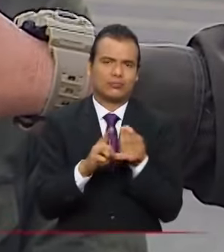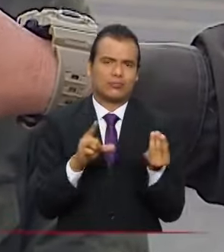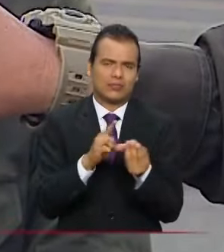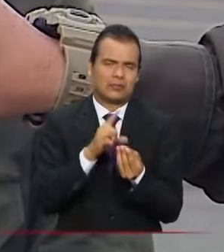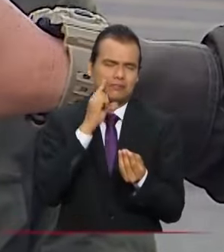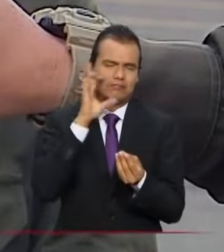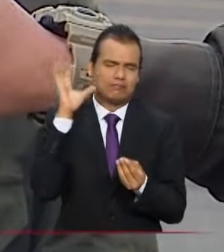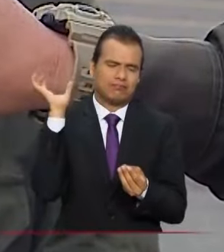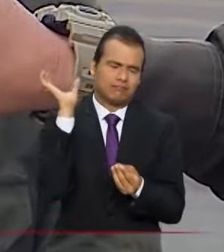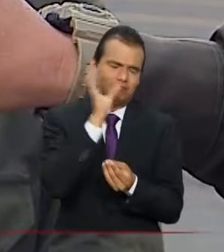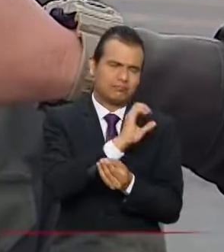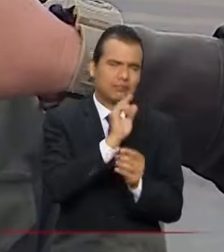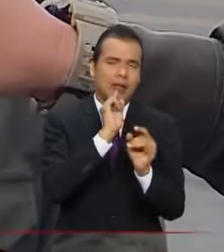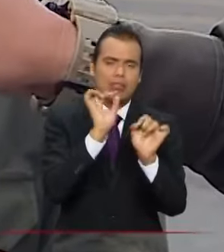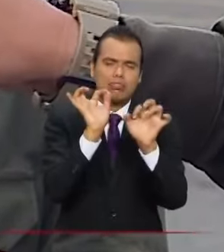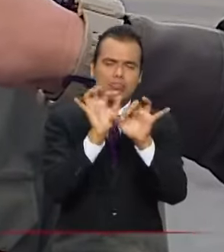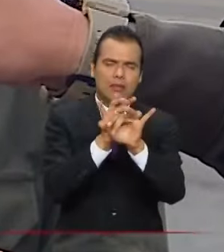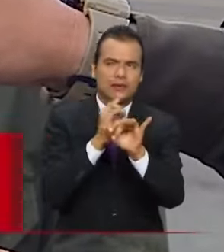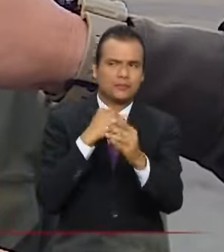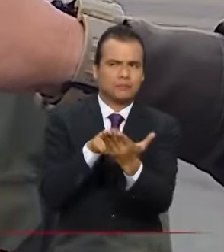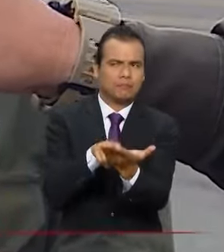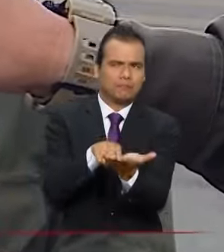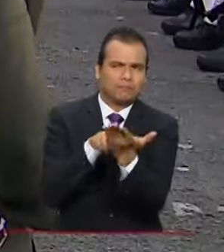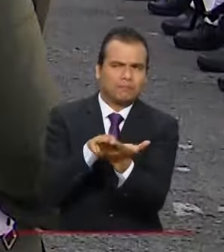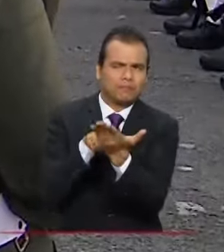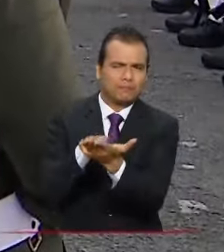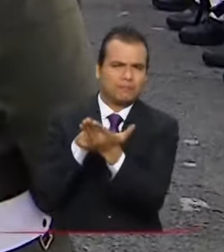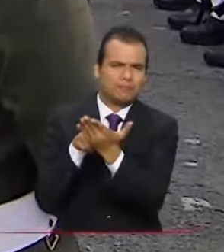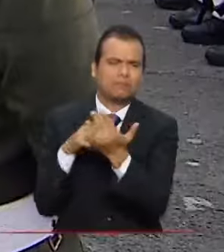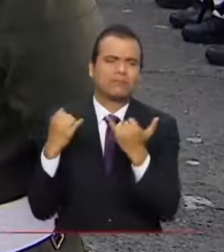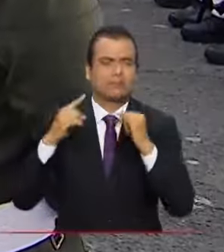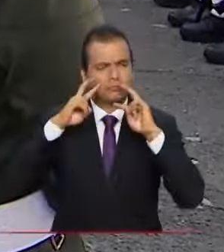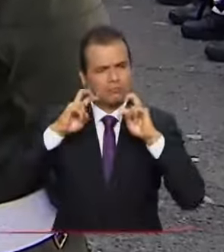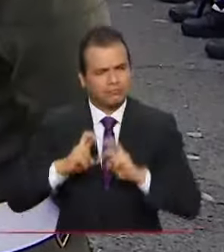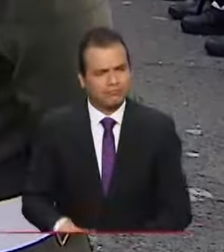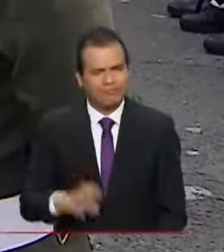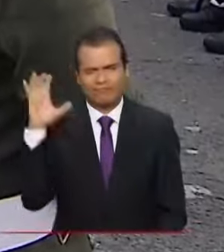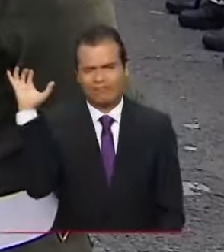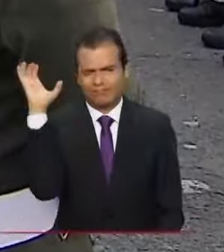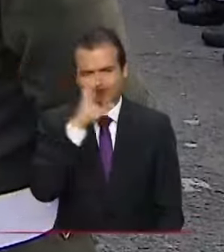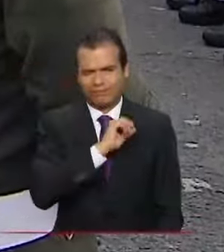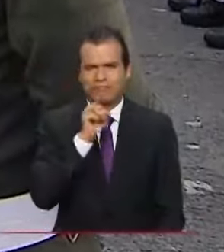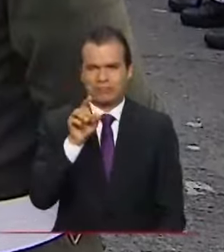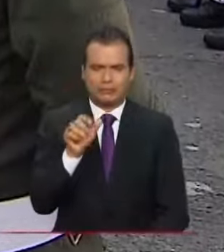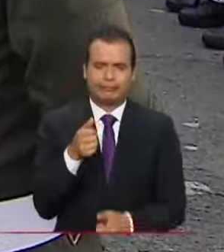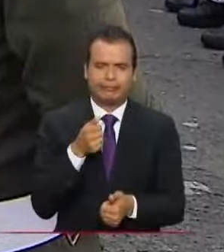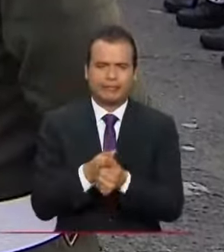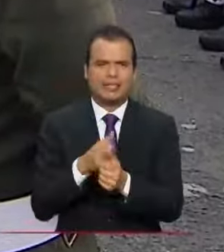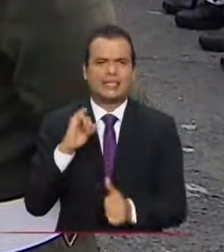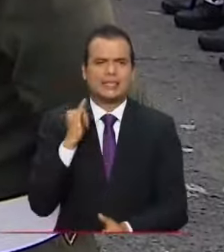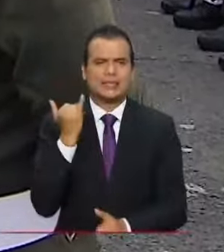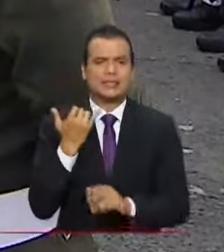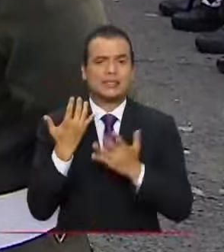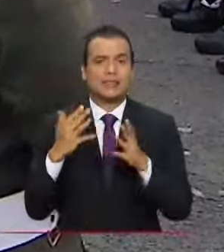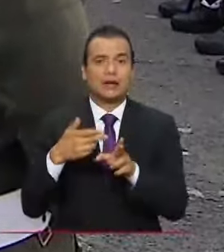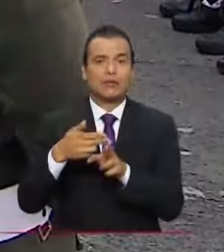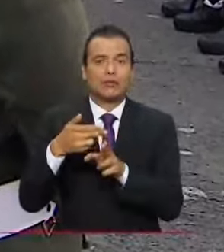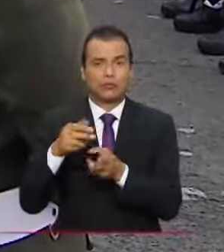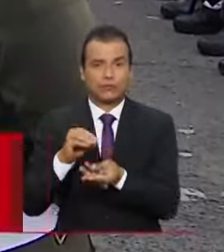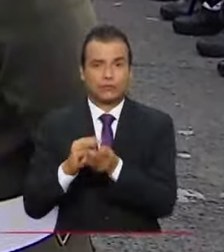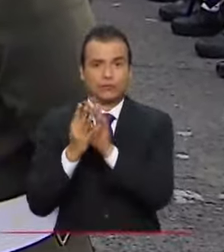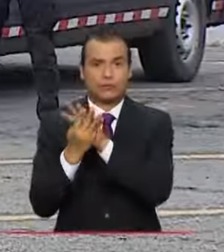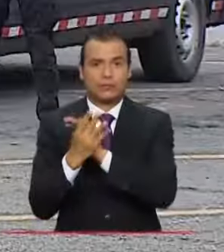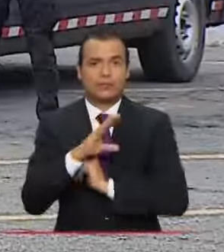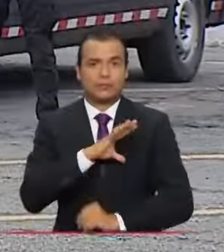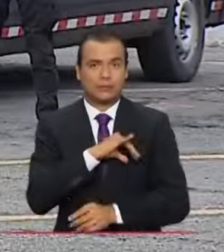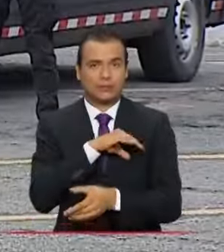pude percibir y es lo que hemos conocido también desde la propia inteligencia. Ante estos hechos y a pocos días de la realización de la COP16